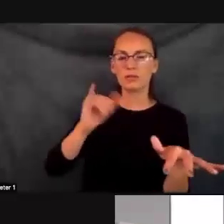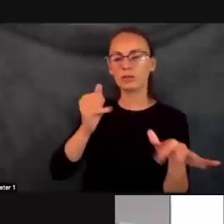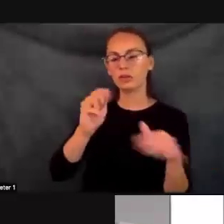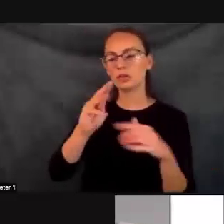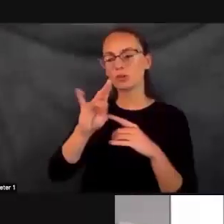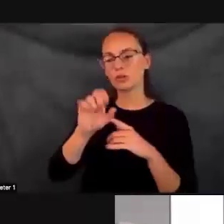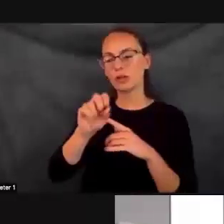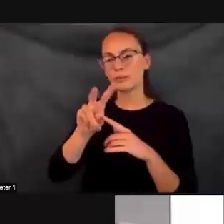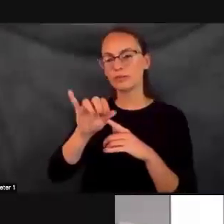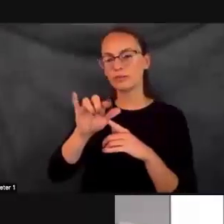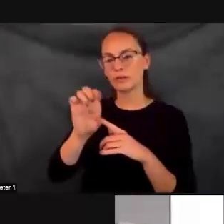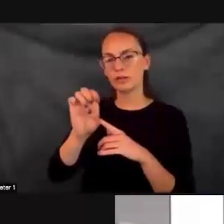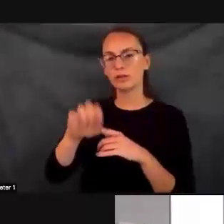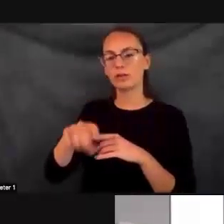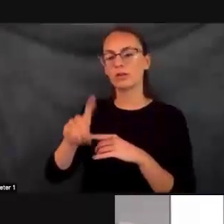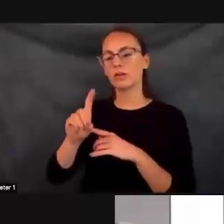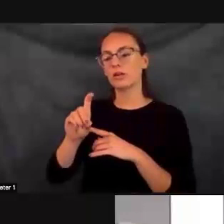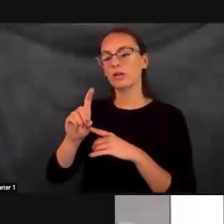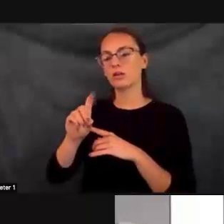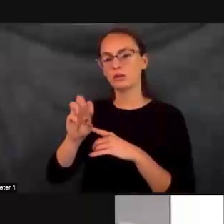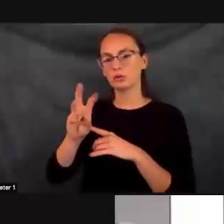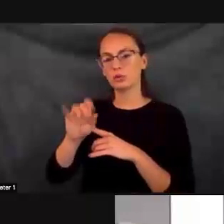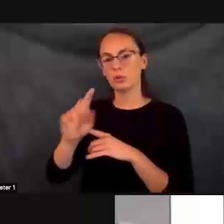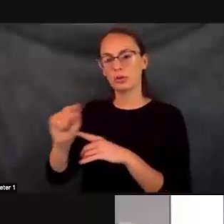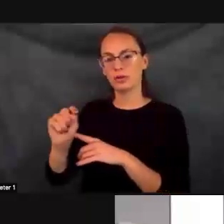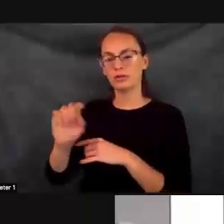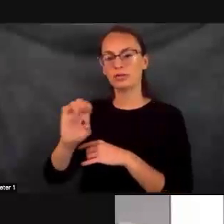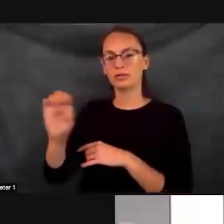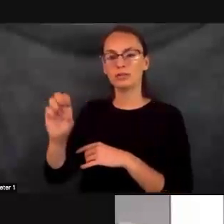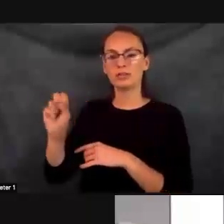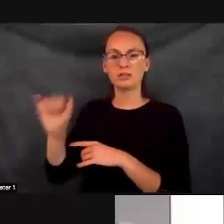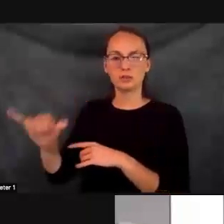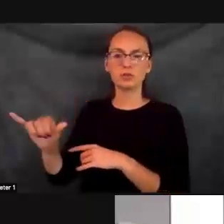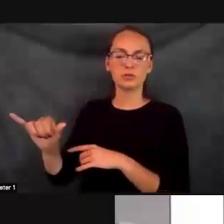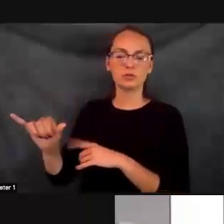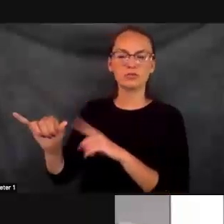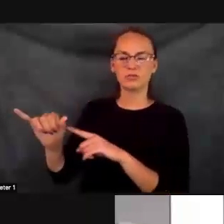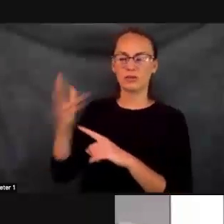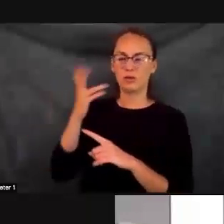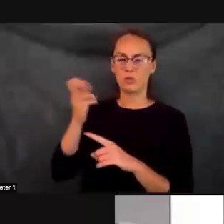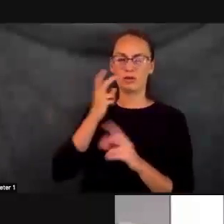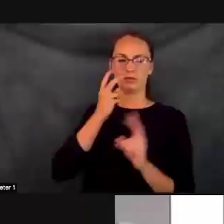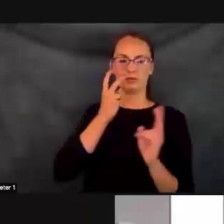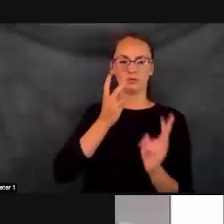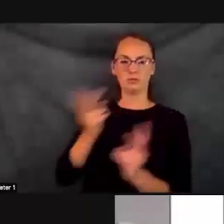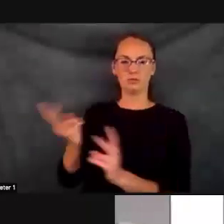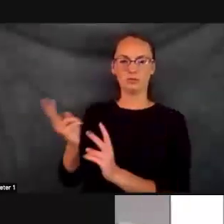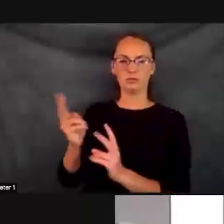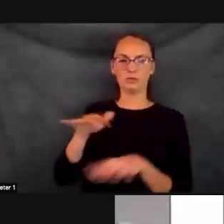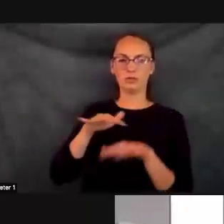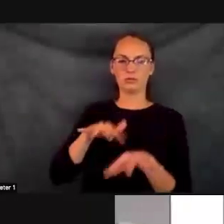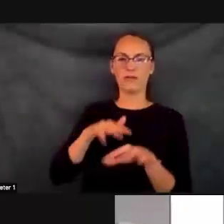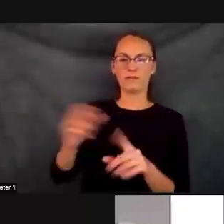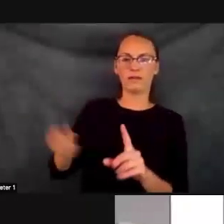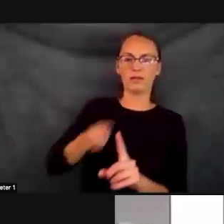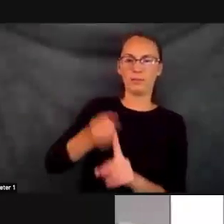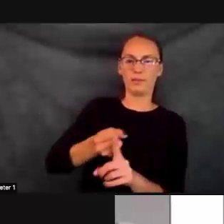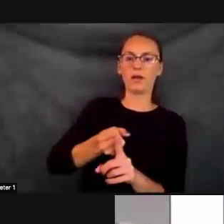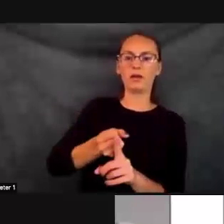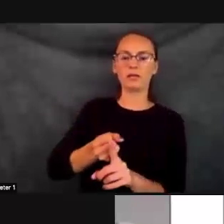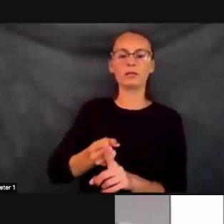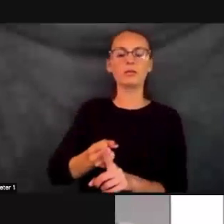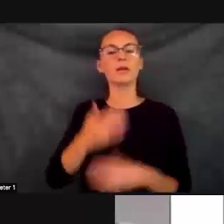Jamesville, DeWitt e East Syracuse y qué van a hacer al respecto. Gracias por la posibilidad de hablar